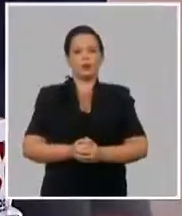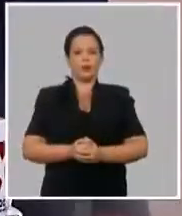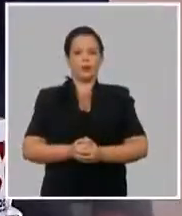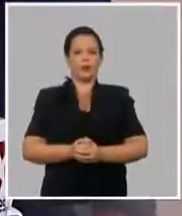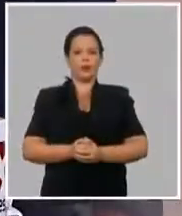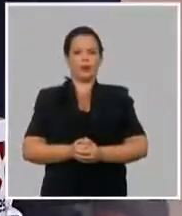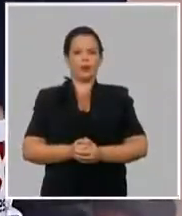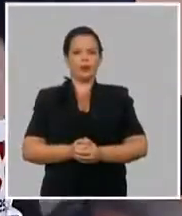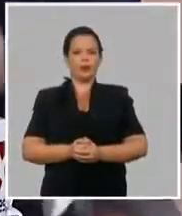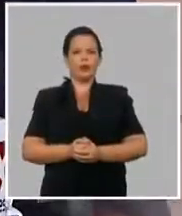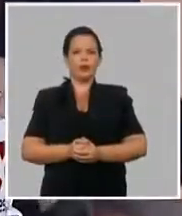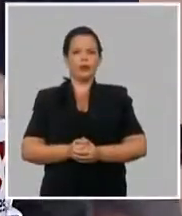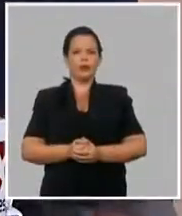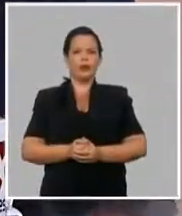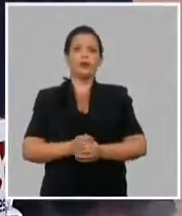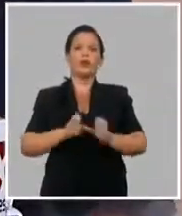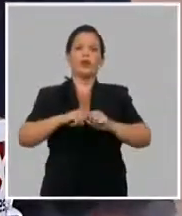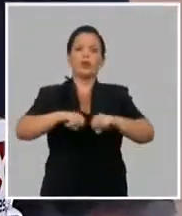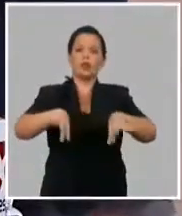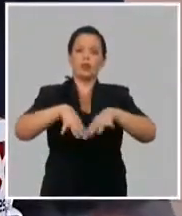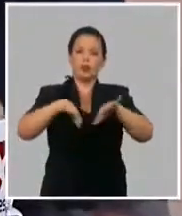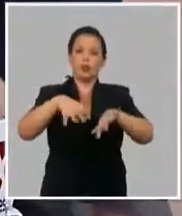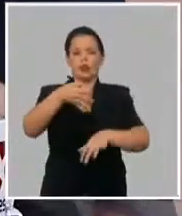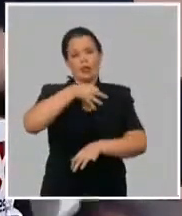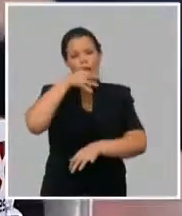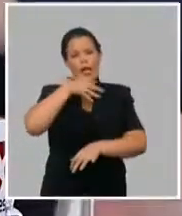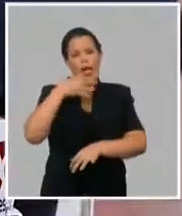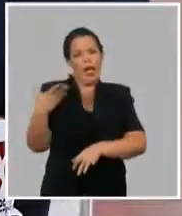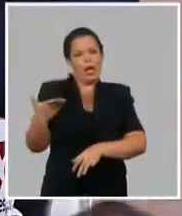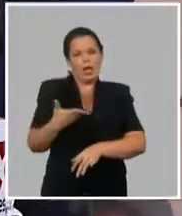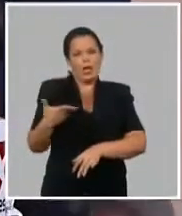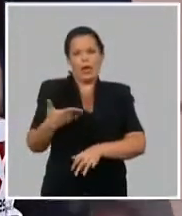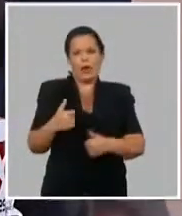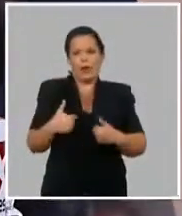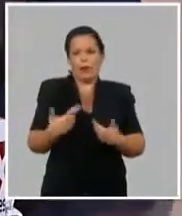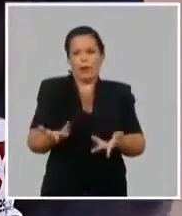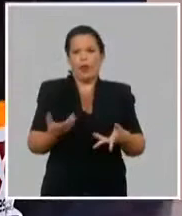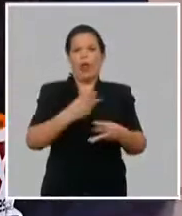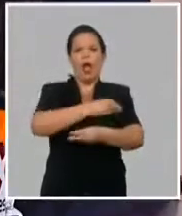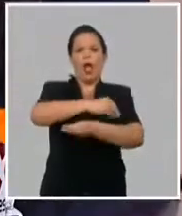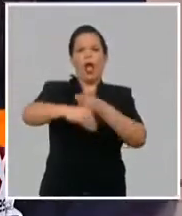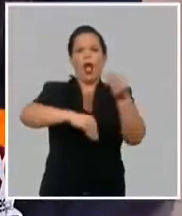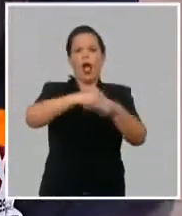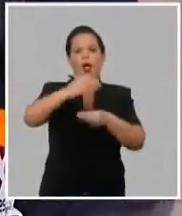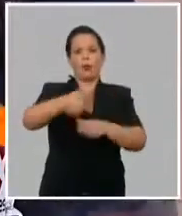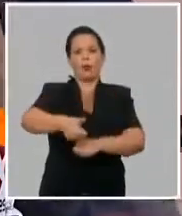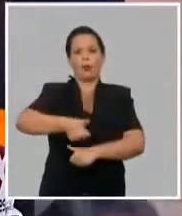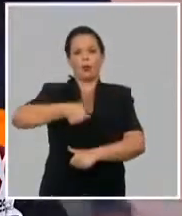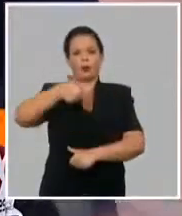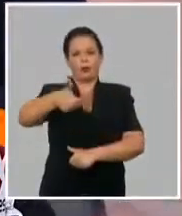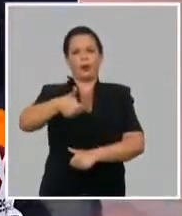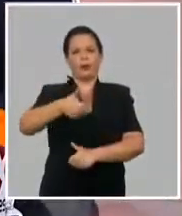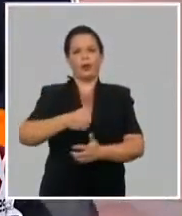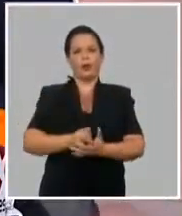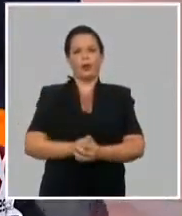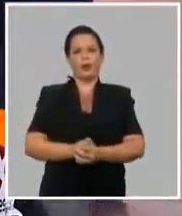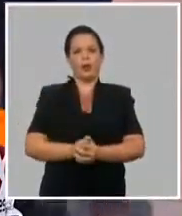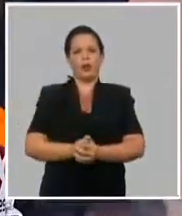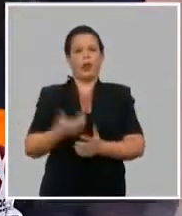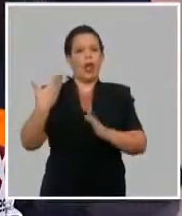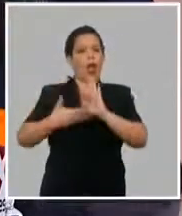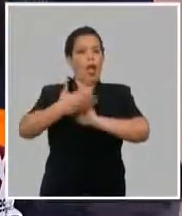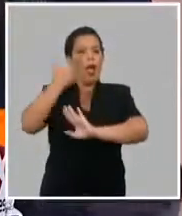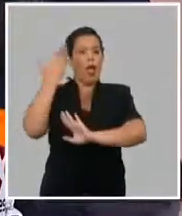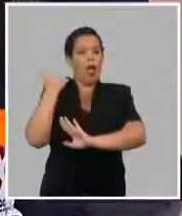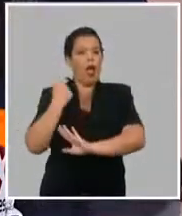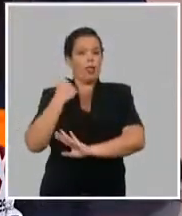bueno el contexto para decirlo rápidamente es el cambio de gobierno del presidente obama al